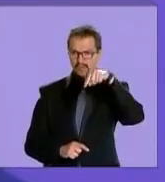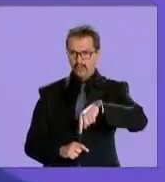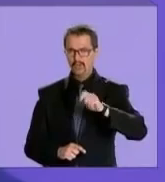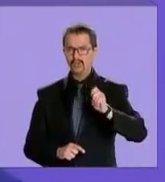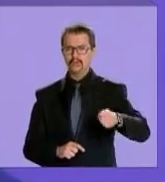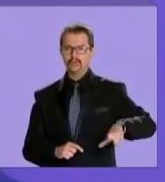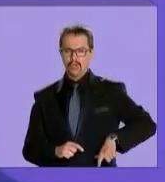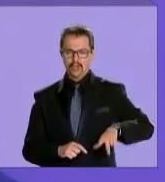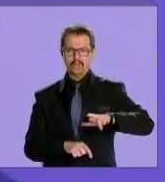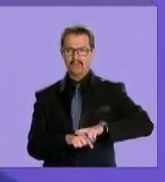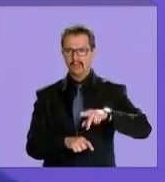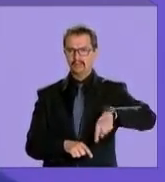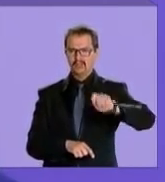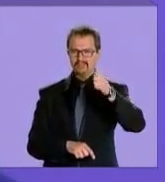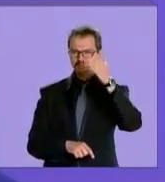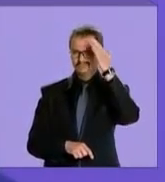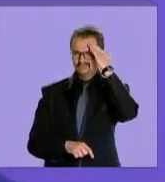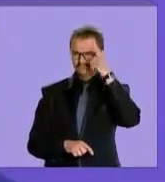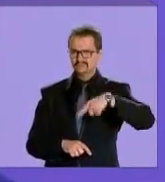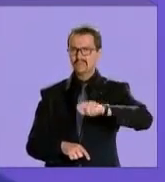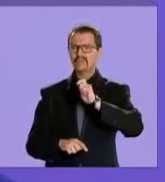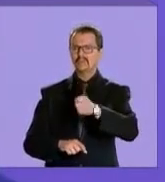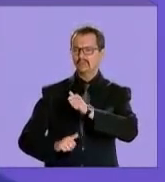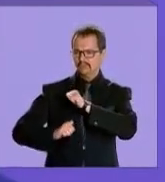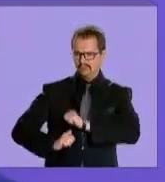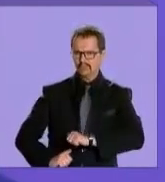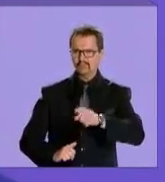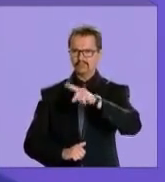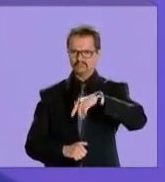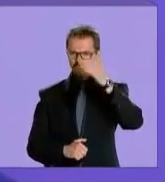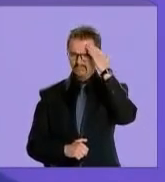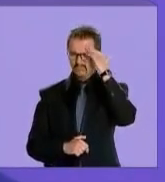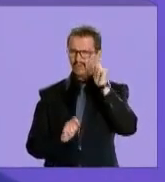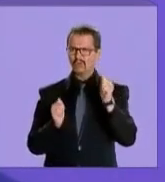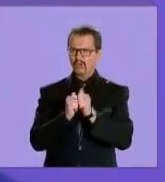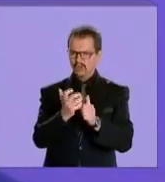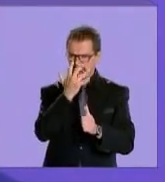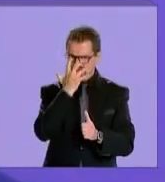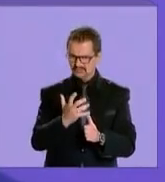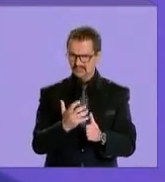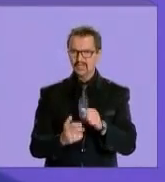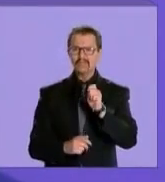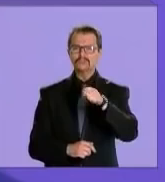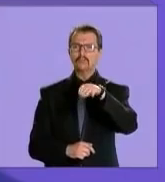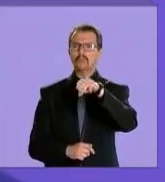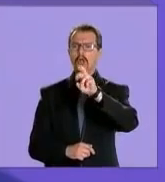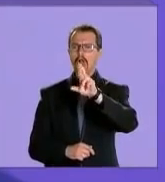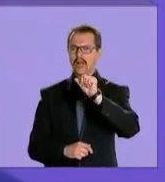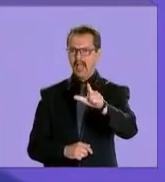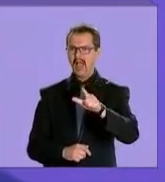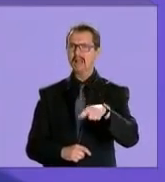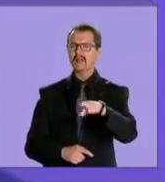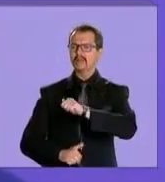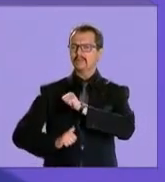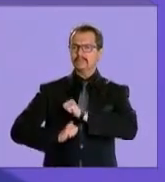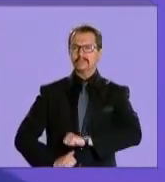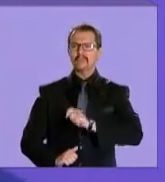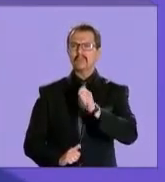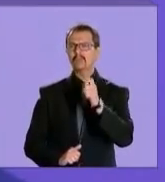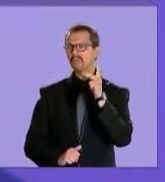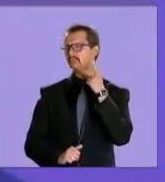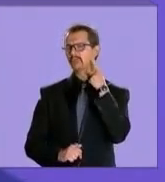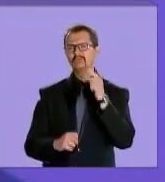moral y nos ha tenido por lo mismo autoridad política en efecto donald drone